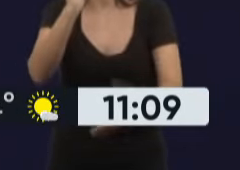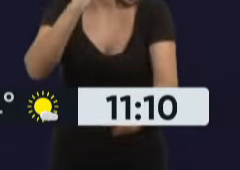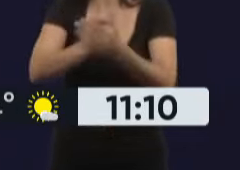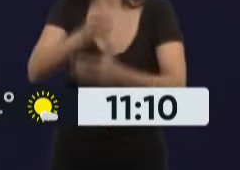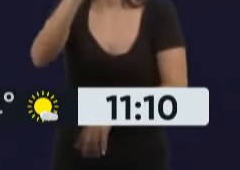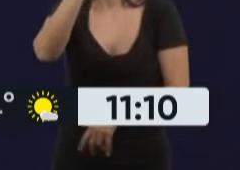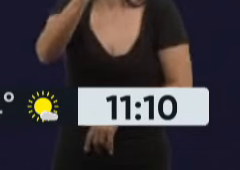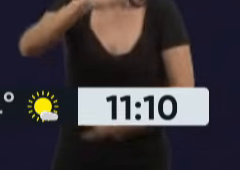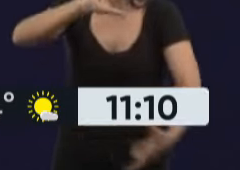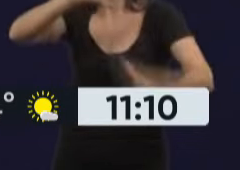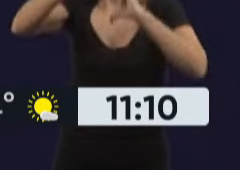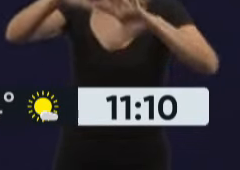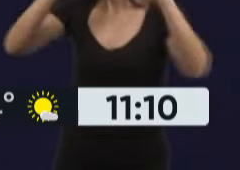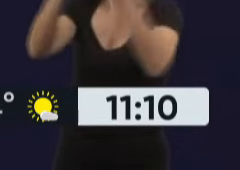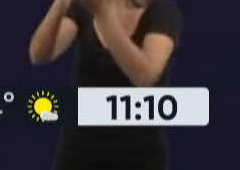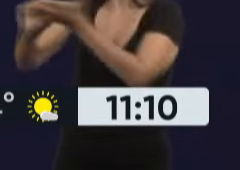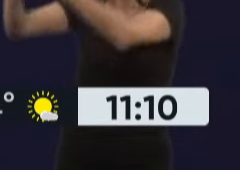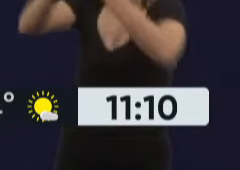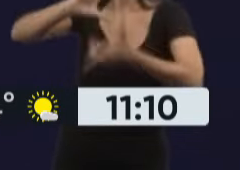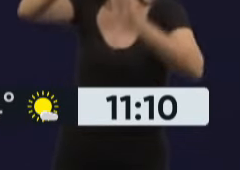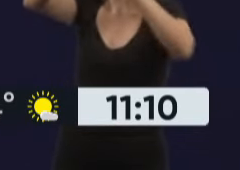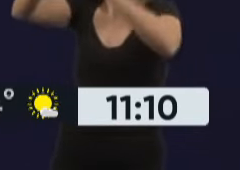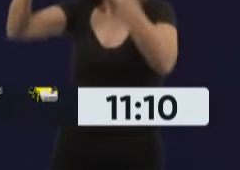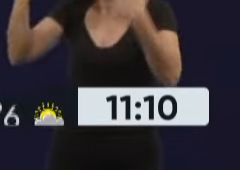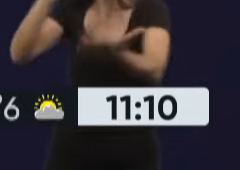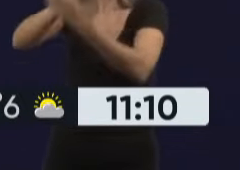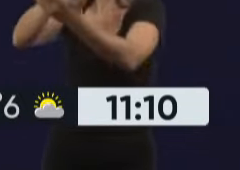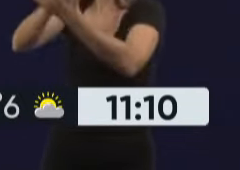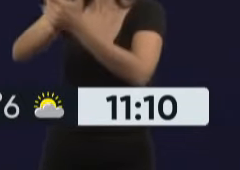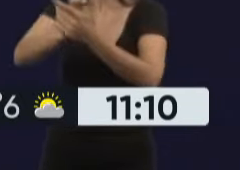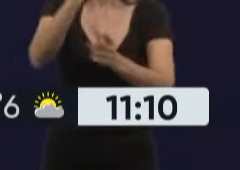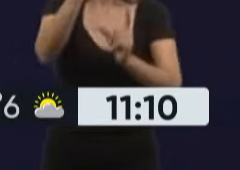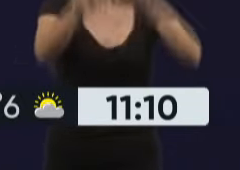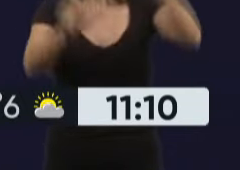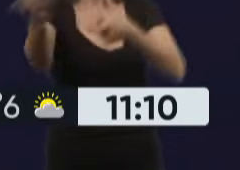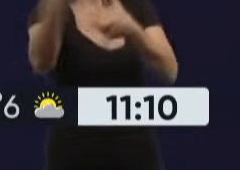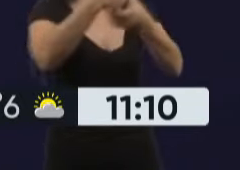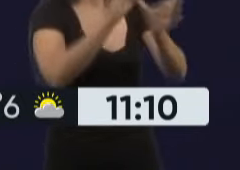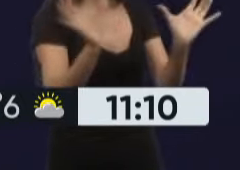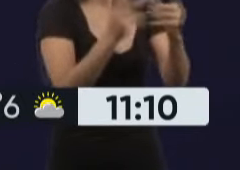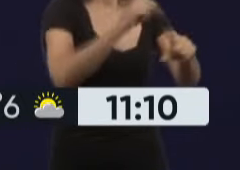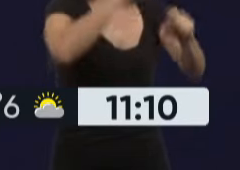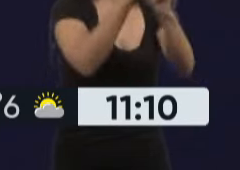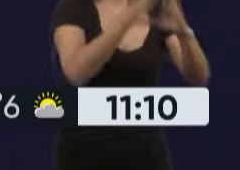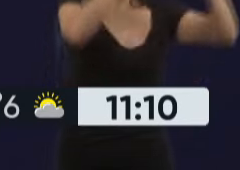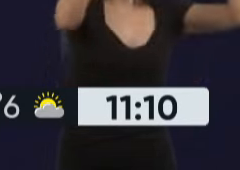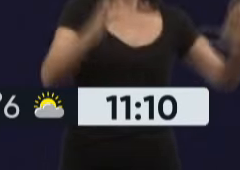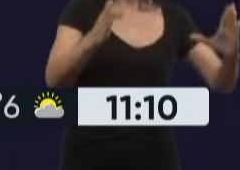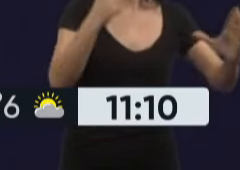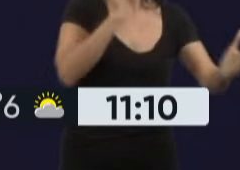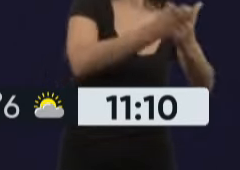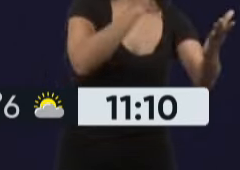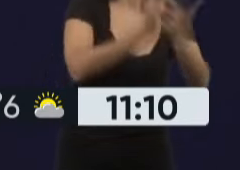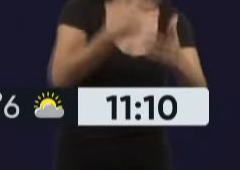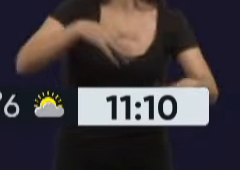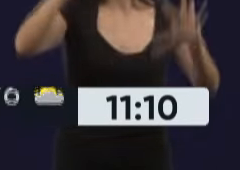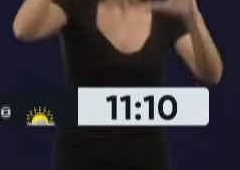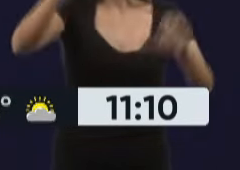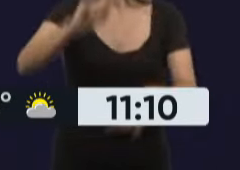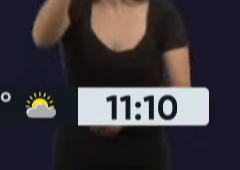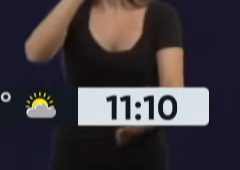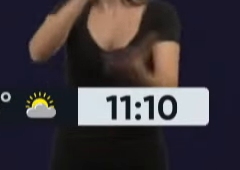internacional para quienes participan de esta primera etapa de regularización eh les recordamos que el pago debe hacerse antes